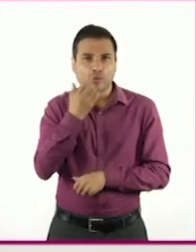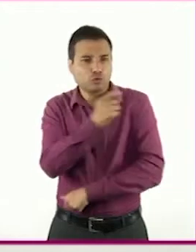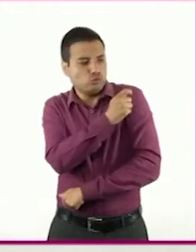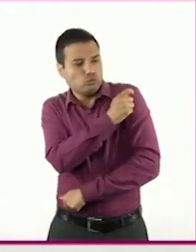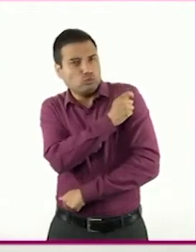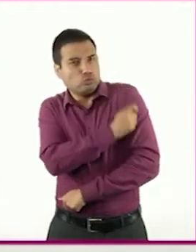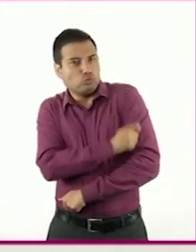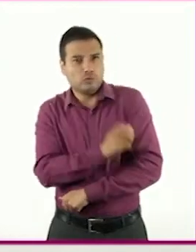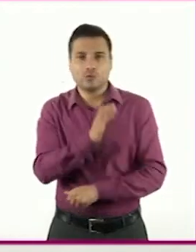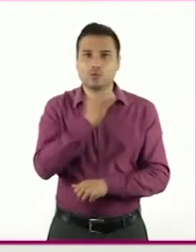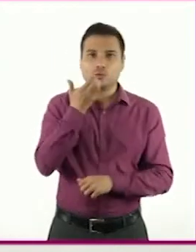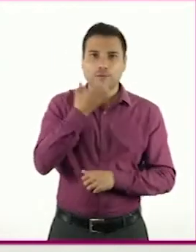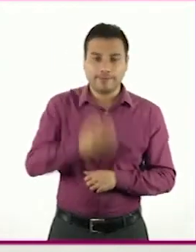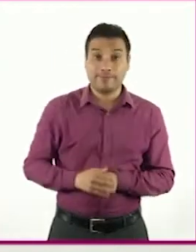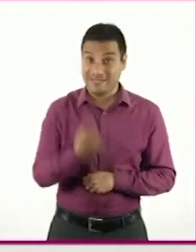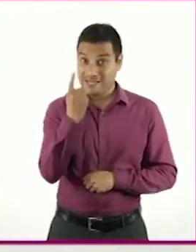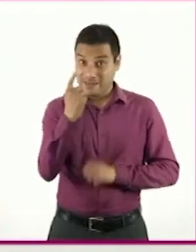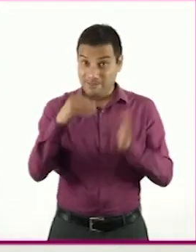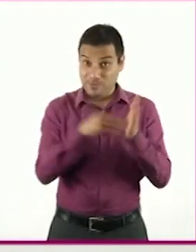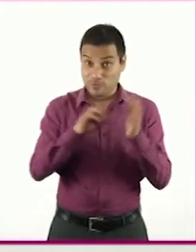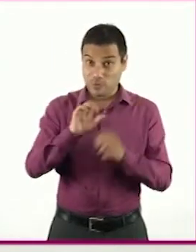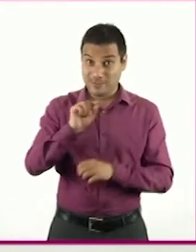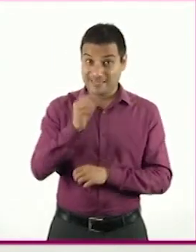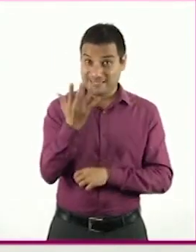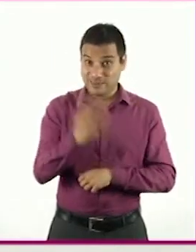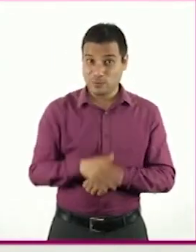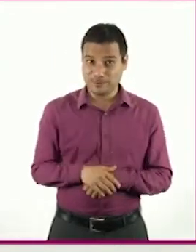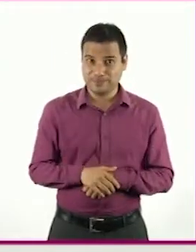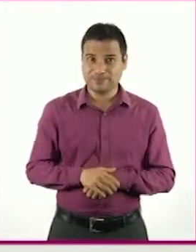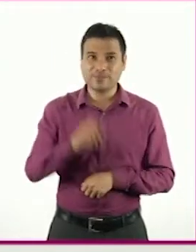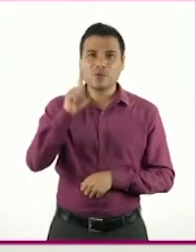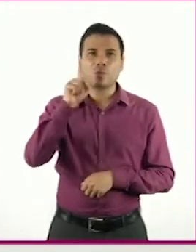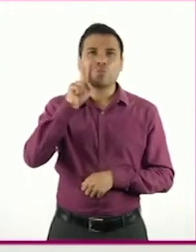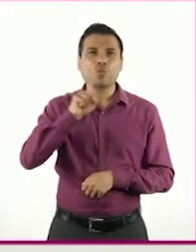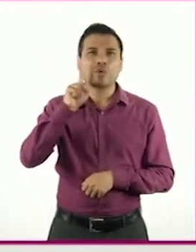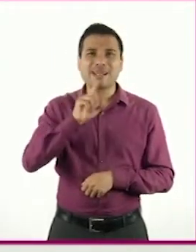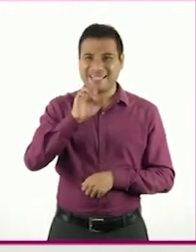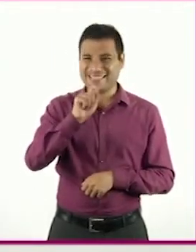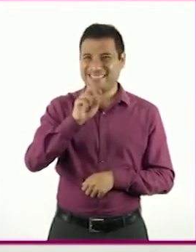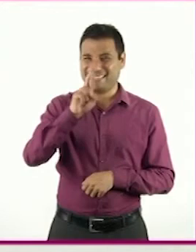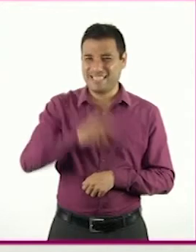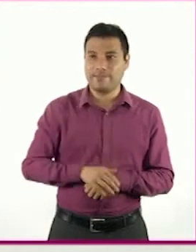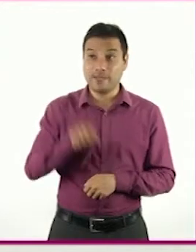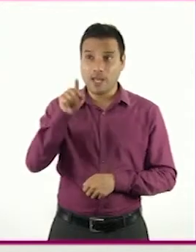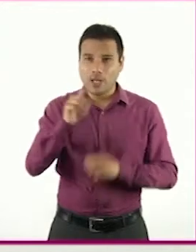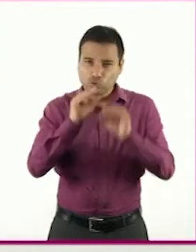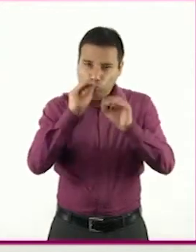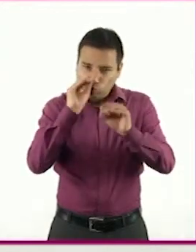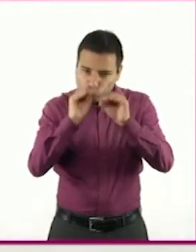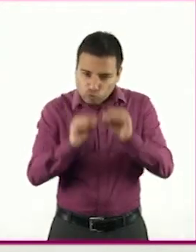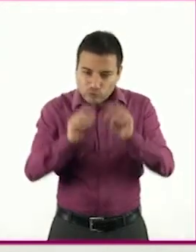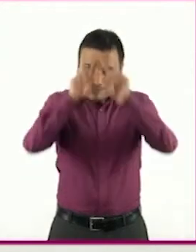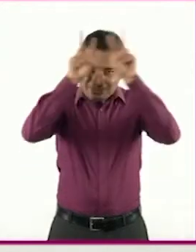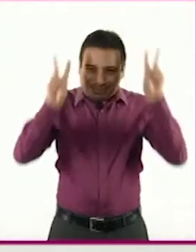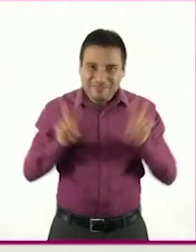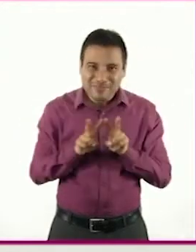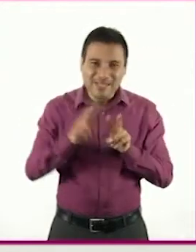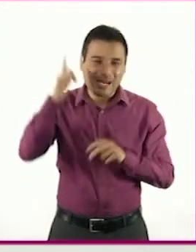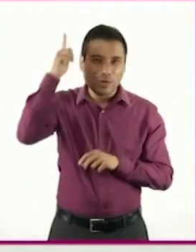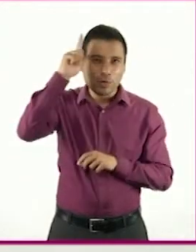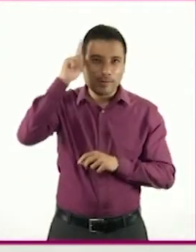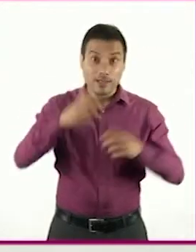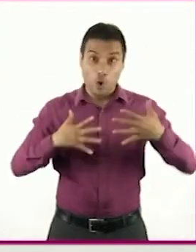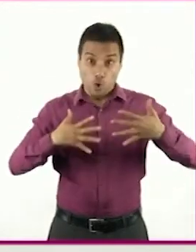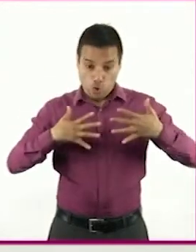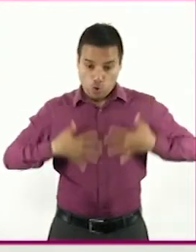En 1975, Esther Hernández diseñó una representación diferente de la Virgen de Guadalupe, con ropa de